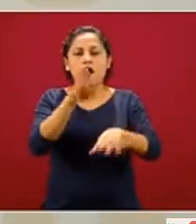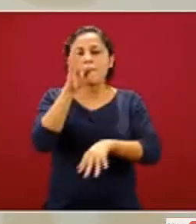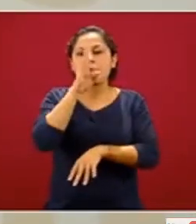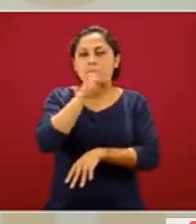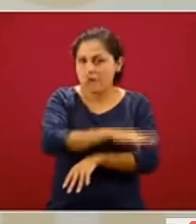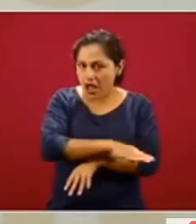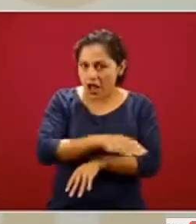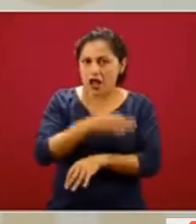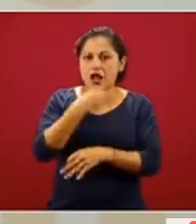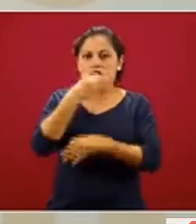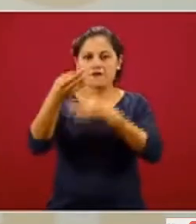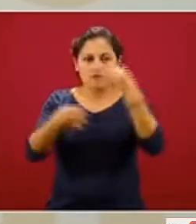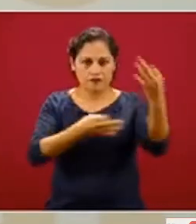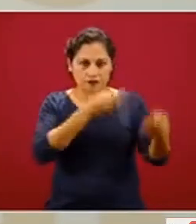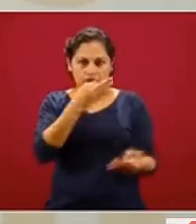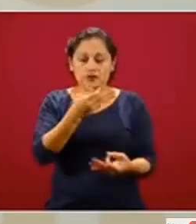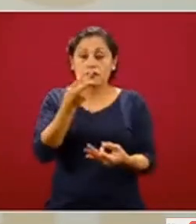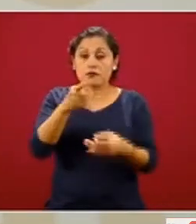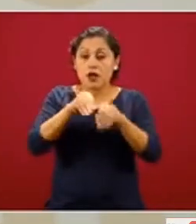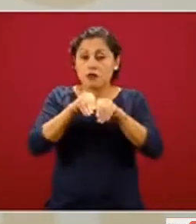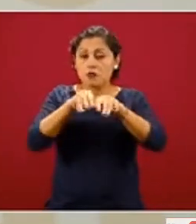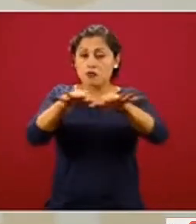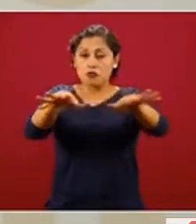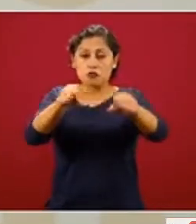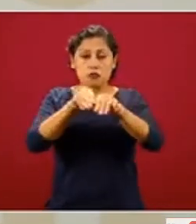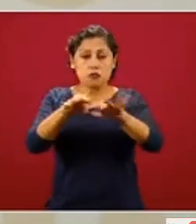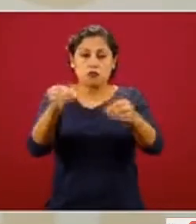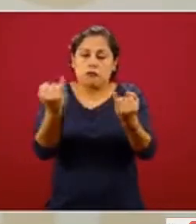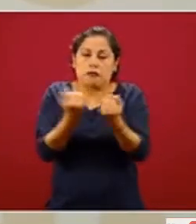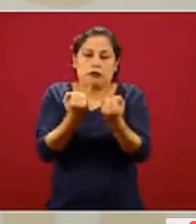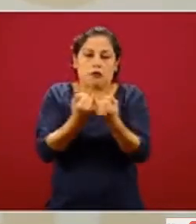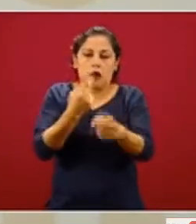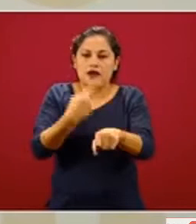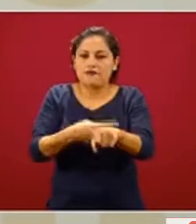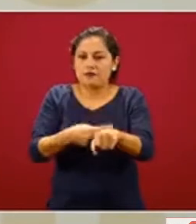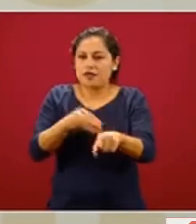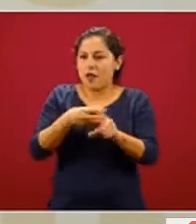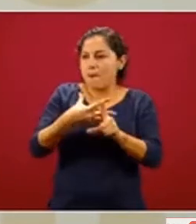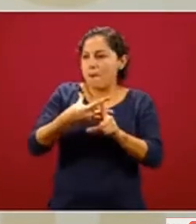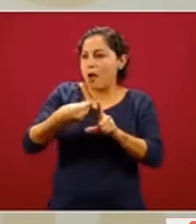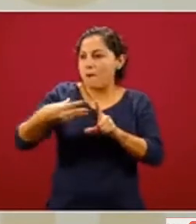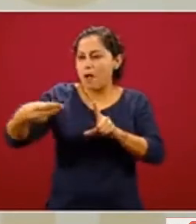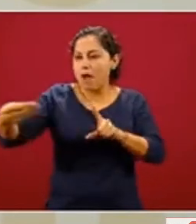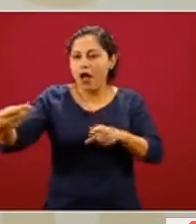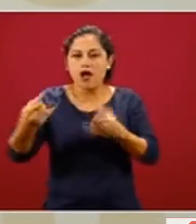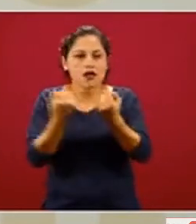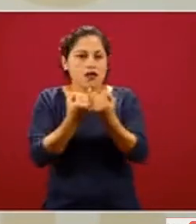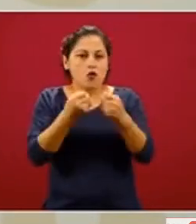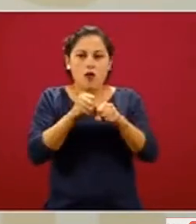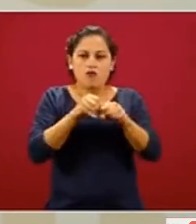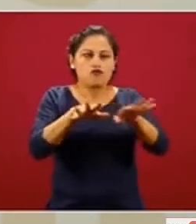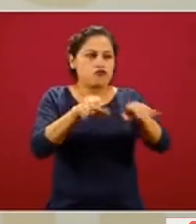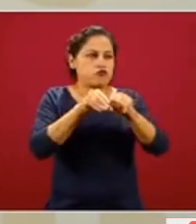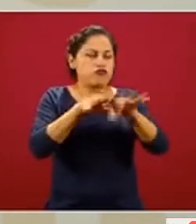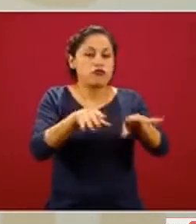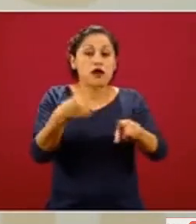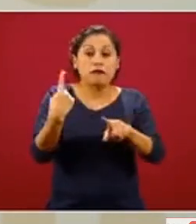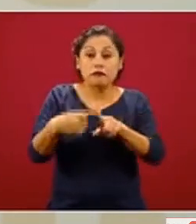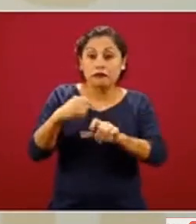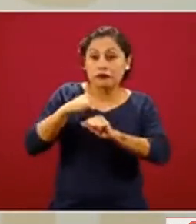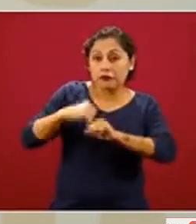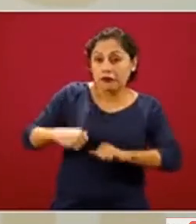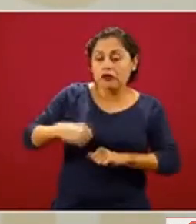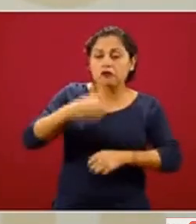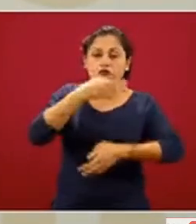se desfasan, se propagan, igual que el COVID o el dengue. Los vectores en este caso quizás son los medios o los medios